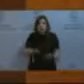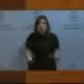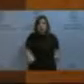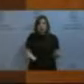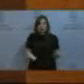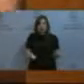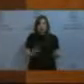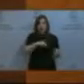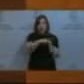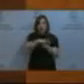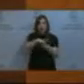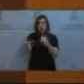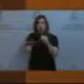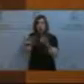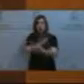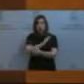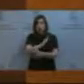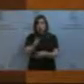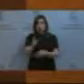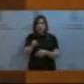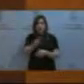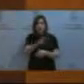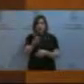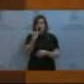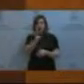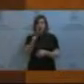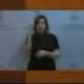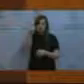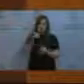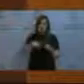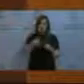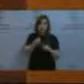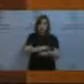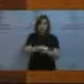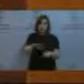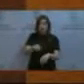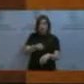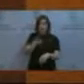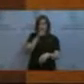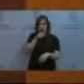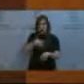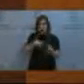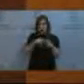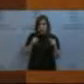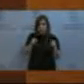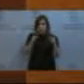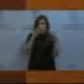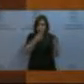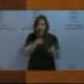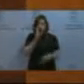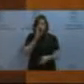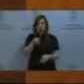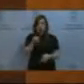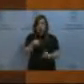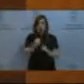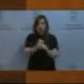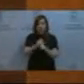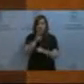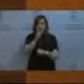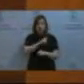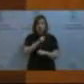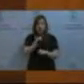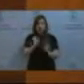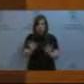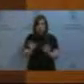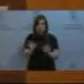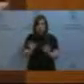llega a todos los ámbitos y después de 30 años malgobernando Asturias, incluso, y usted lo ha reconocido, trabajos peligrosos